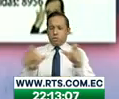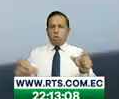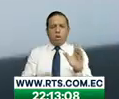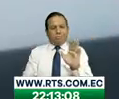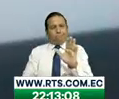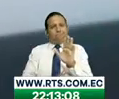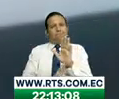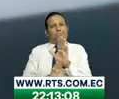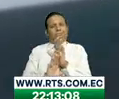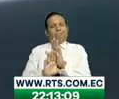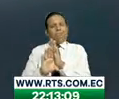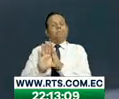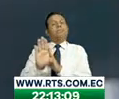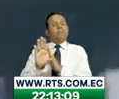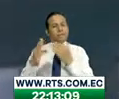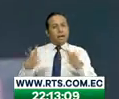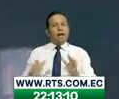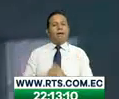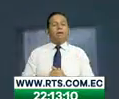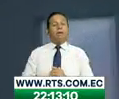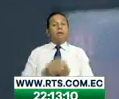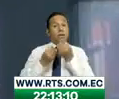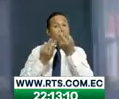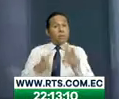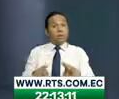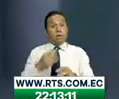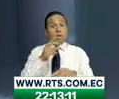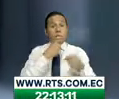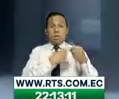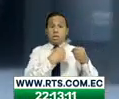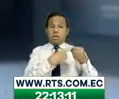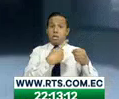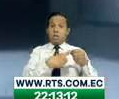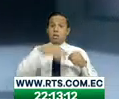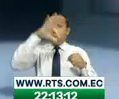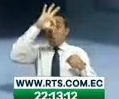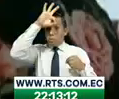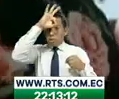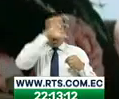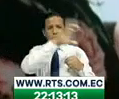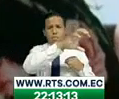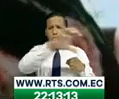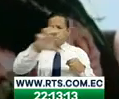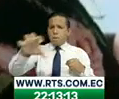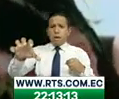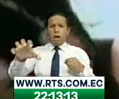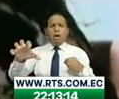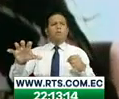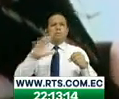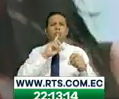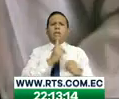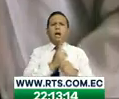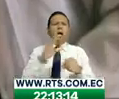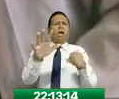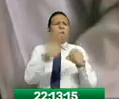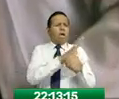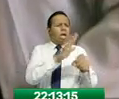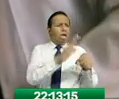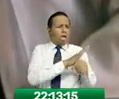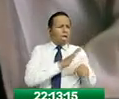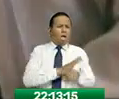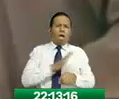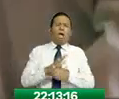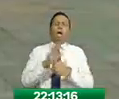enfermedad. Solórzano recalcó que las casas de salud en Quito se encuentran casi al límite de su capacidad. Esto con respecto a las camas de